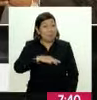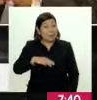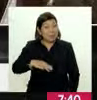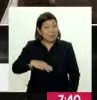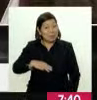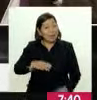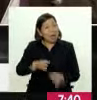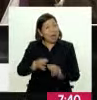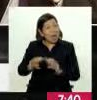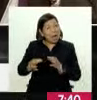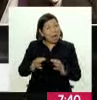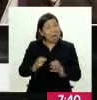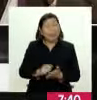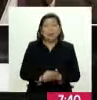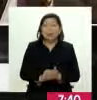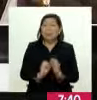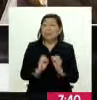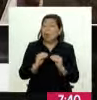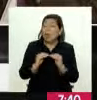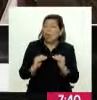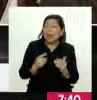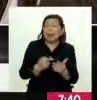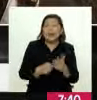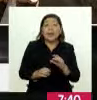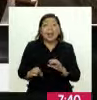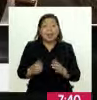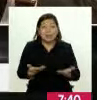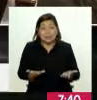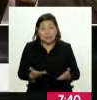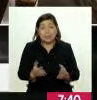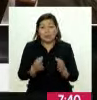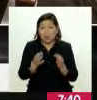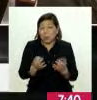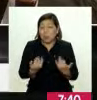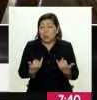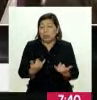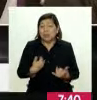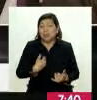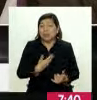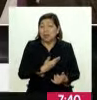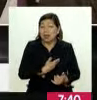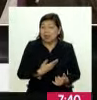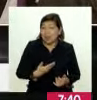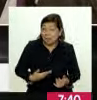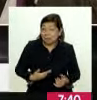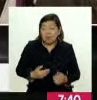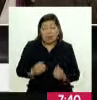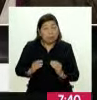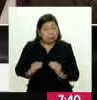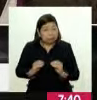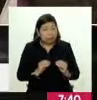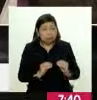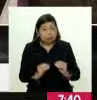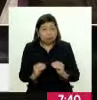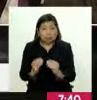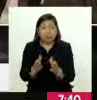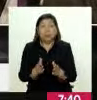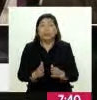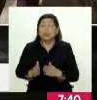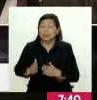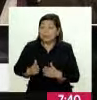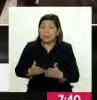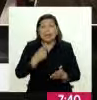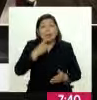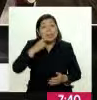los últimos días en dar los lineamientos de lo que va justamente este gobierno, orientado a